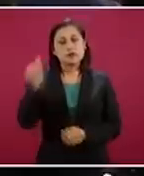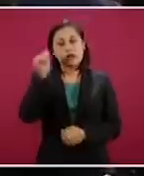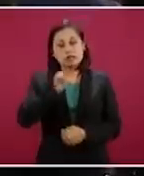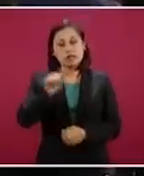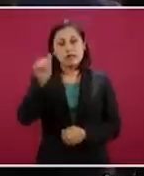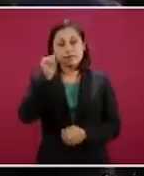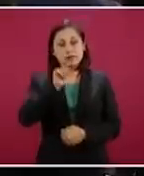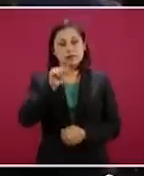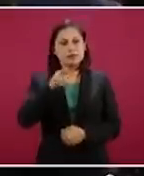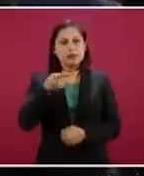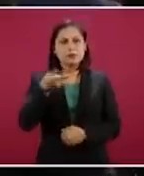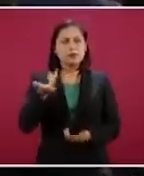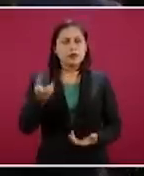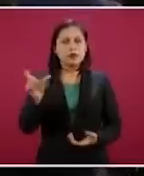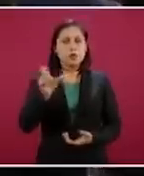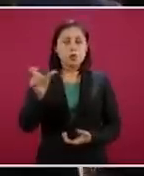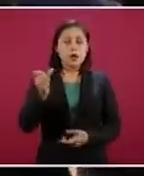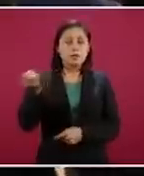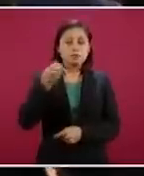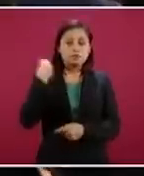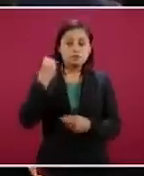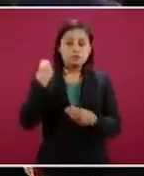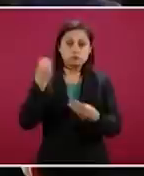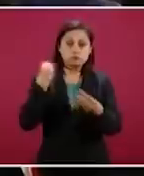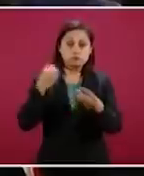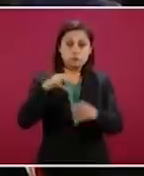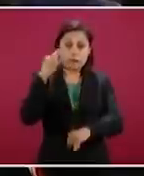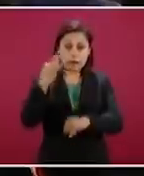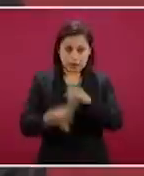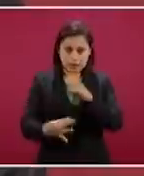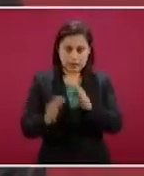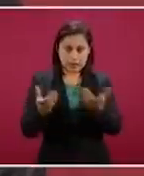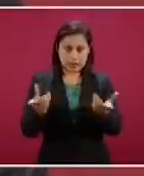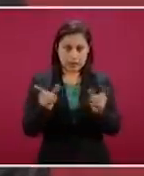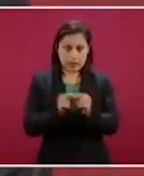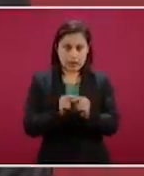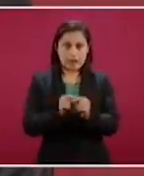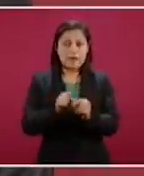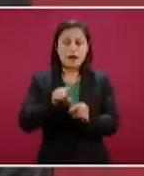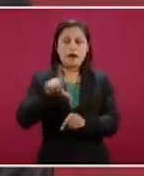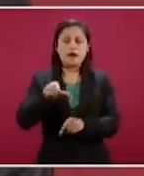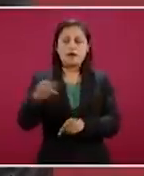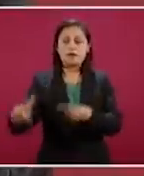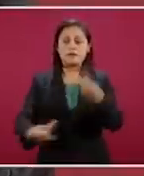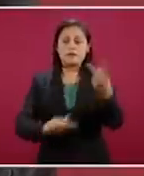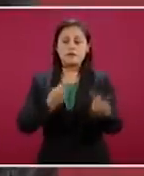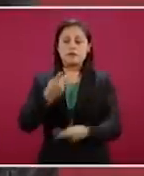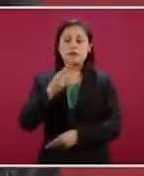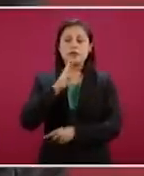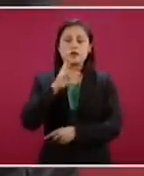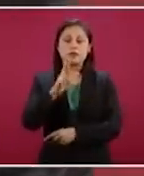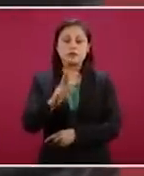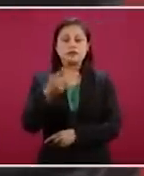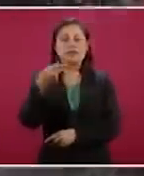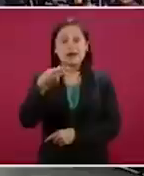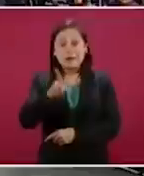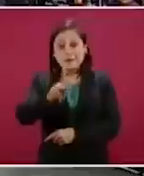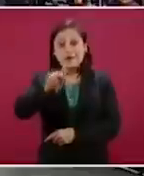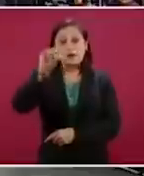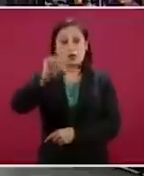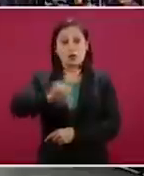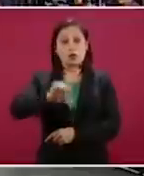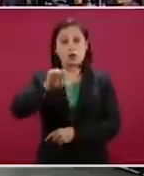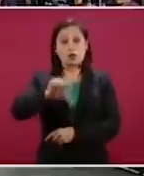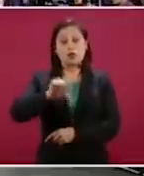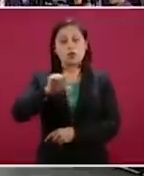terminando de exponer, viene la sesión de preguntas y respuestas, pero ahora le vamos a hacer una